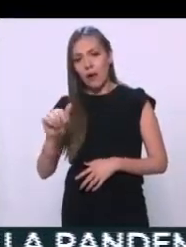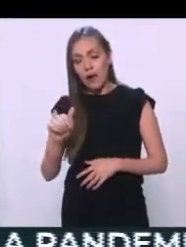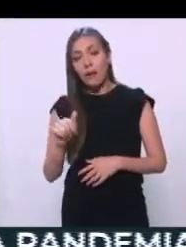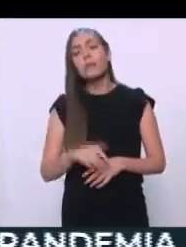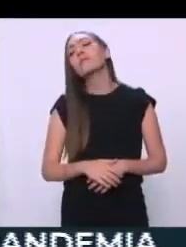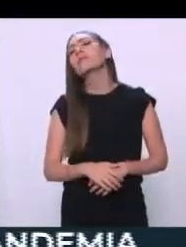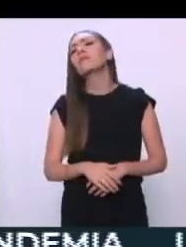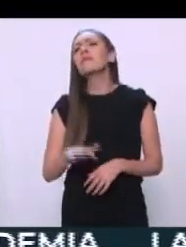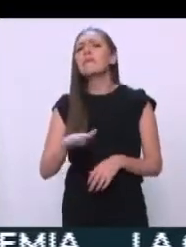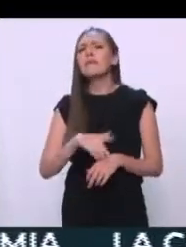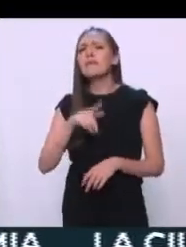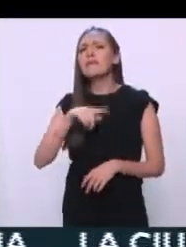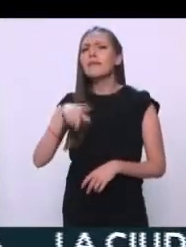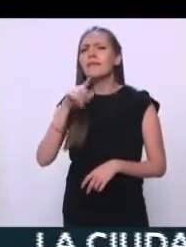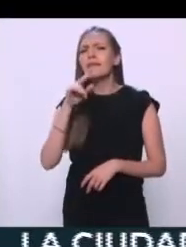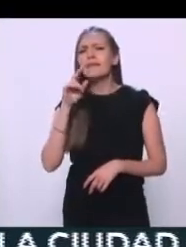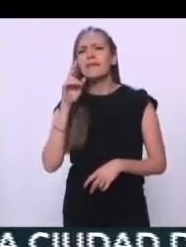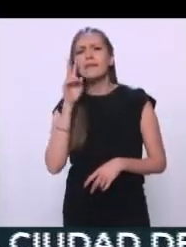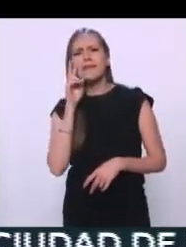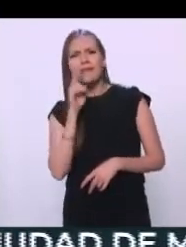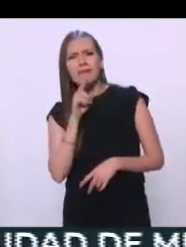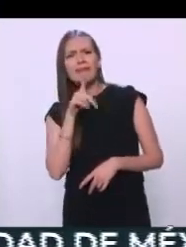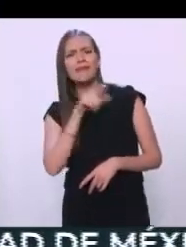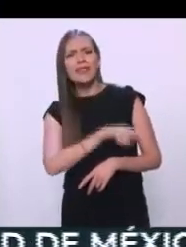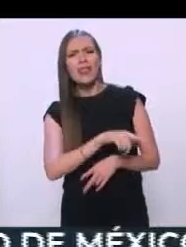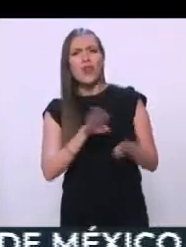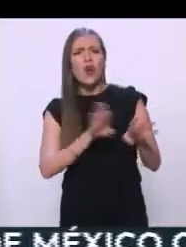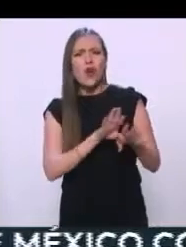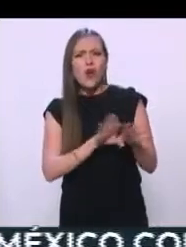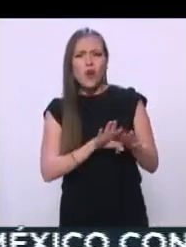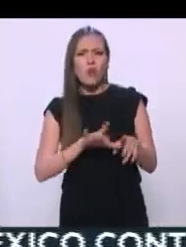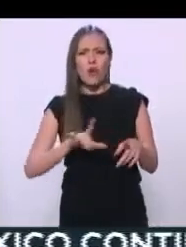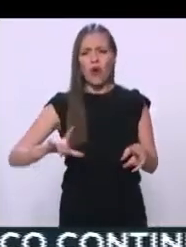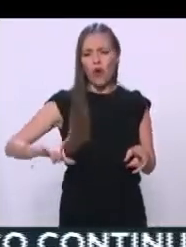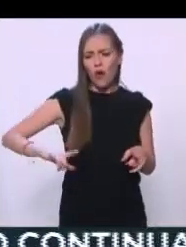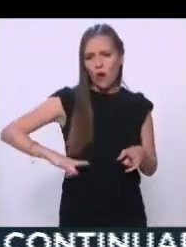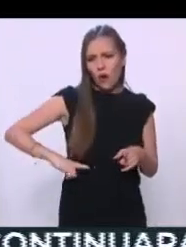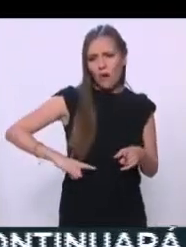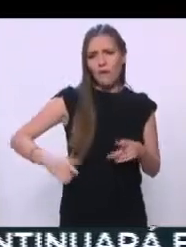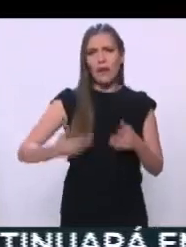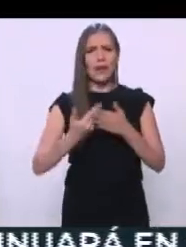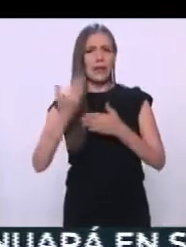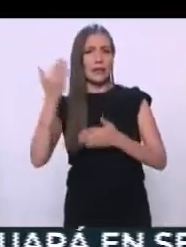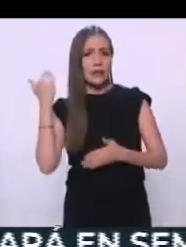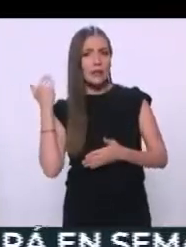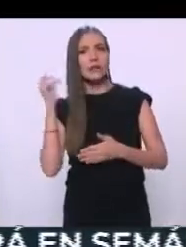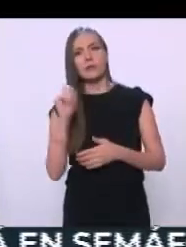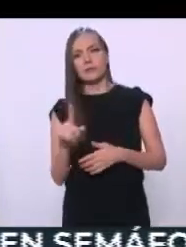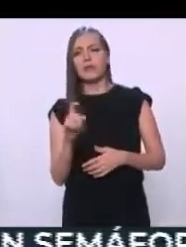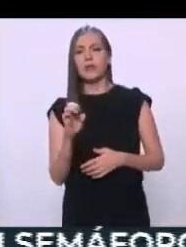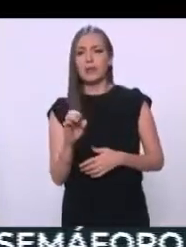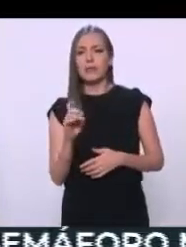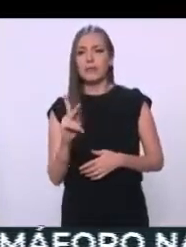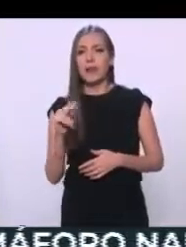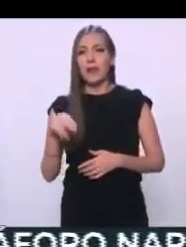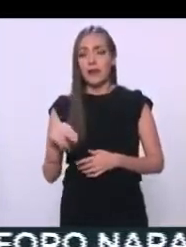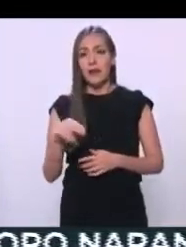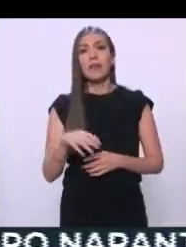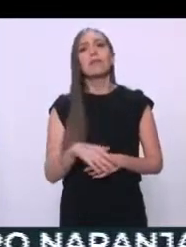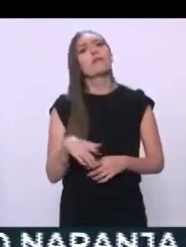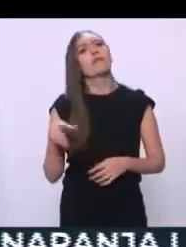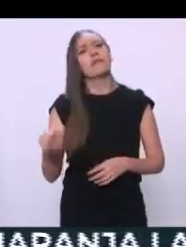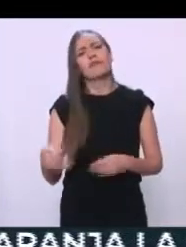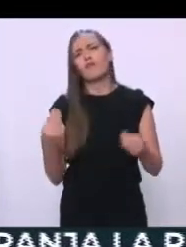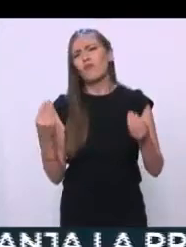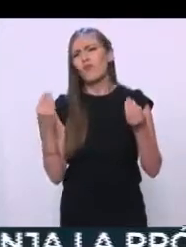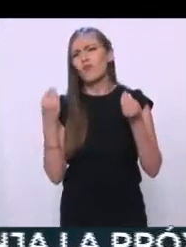ver una situación que habla de un gobierno, el pasado, el de Peña Nieto, cuya corrupción costó al erario una